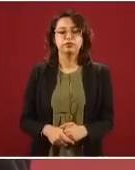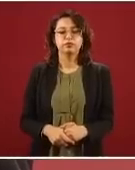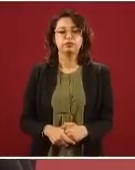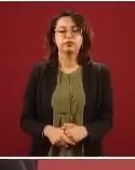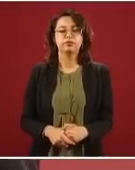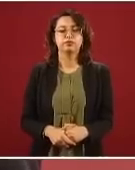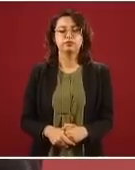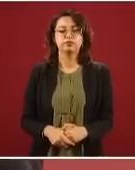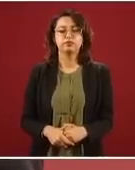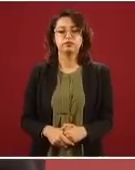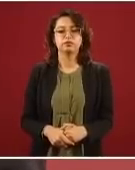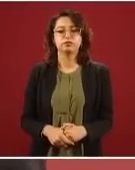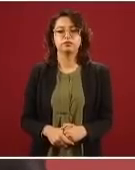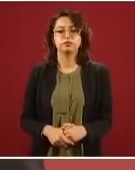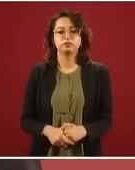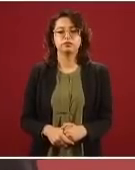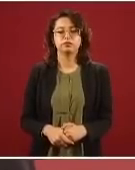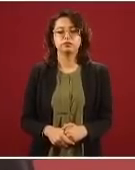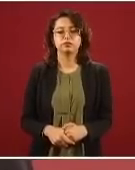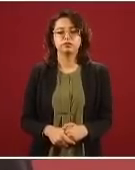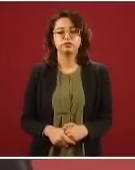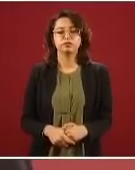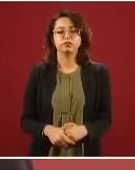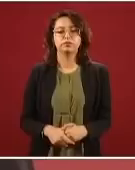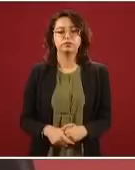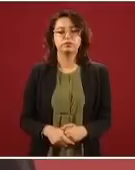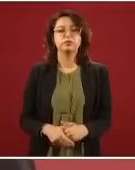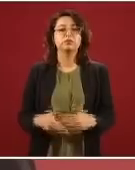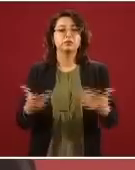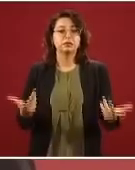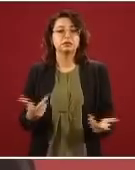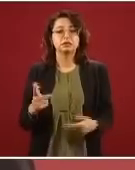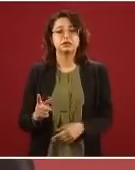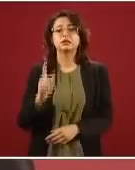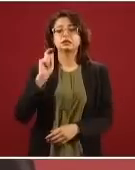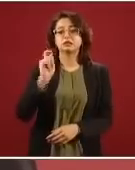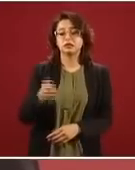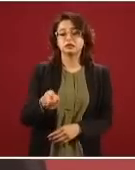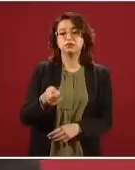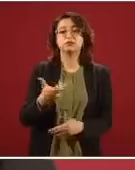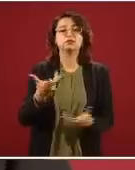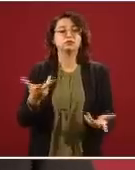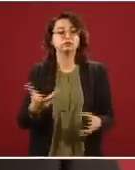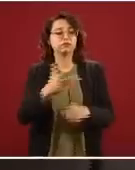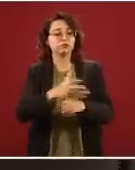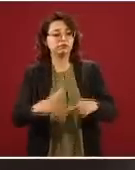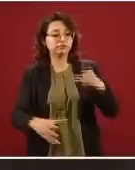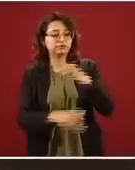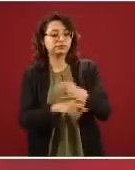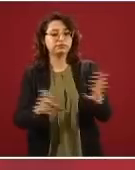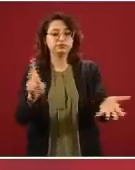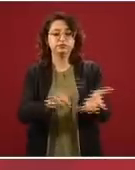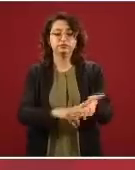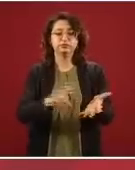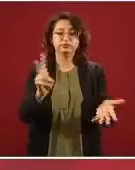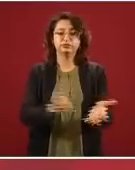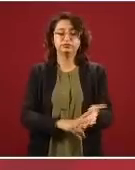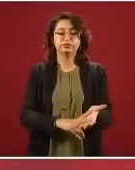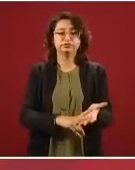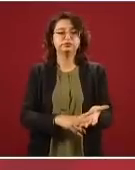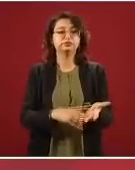lo que es un bien público, lo que